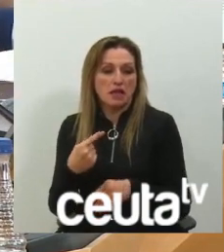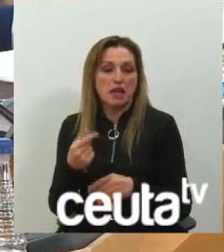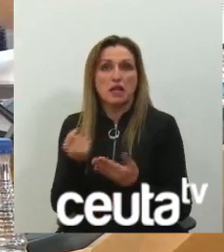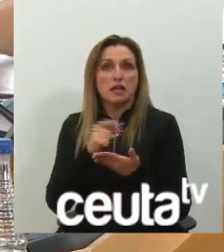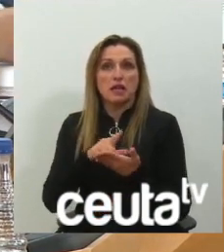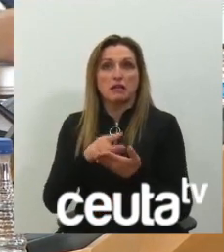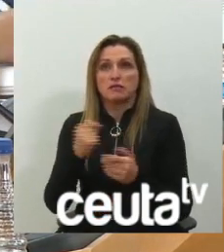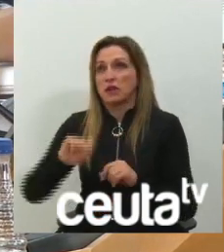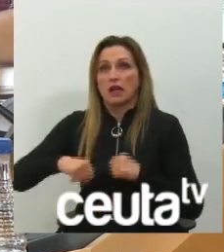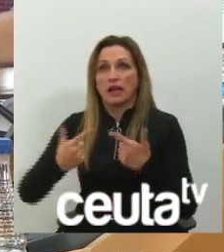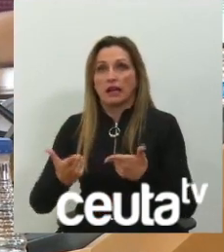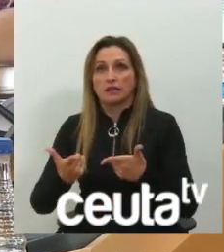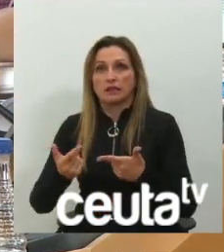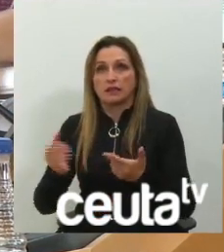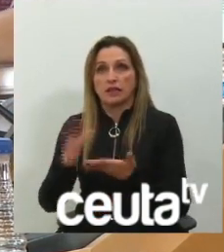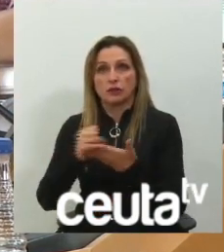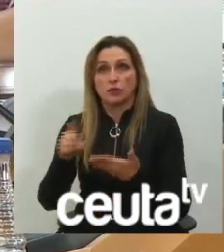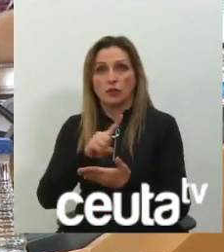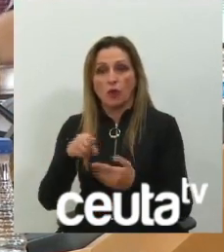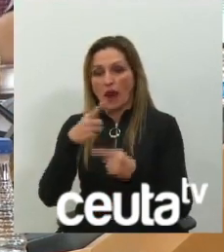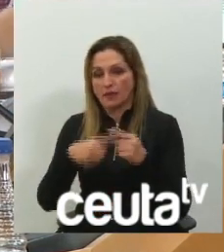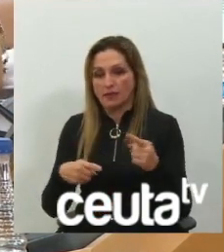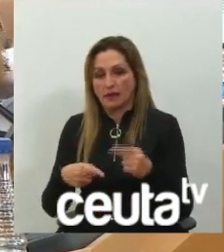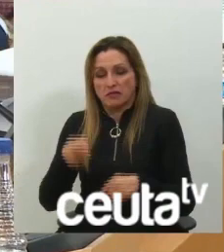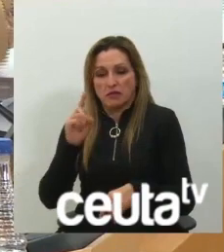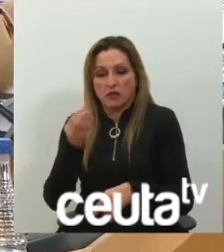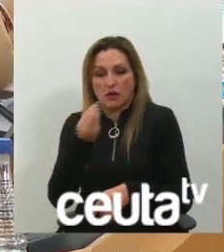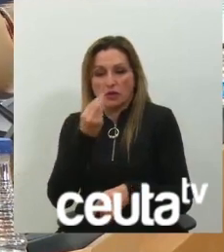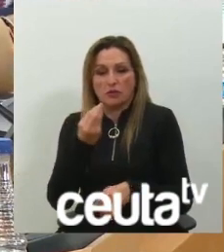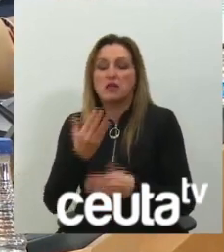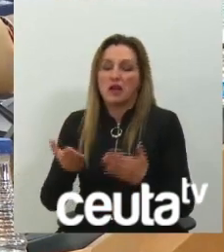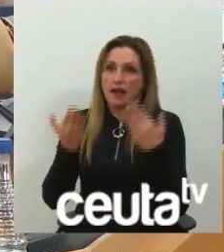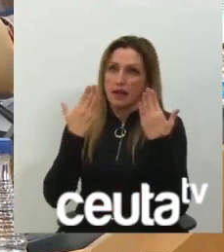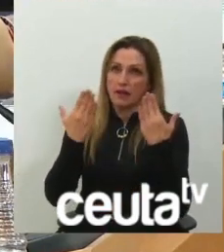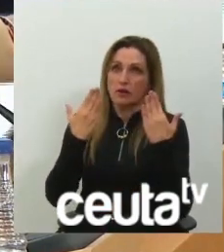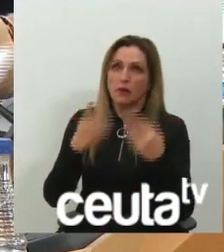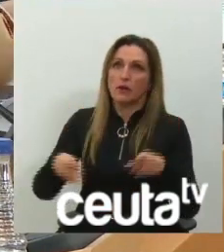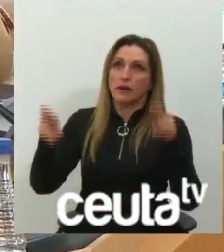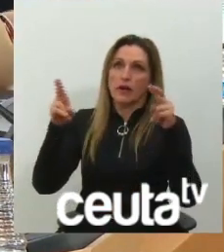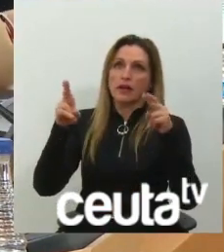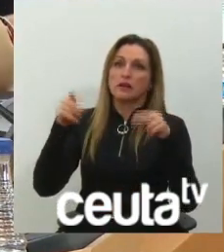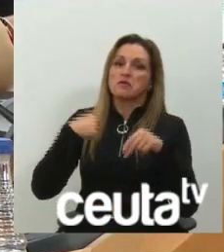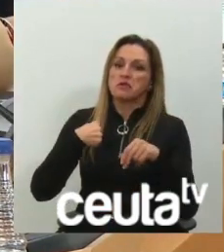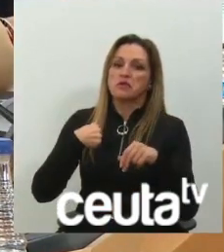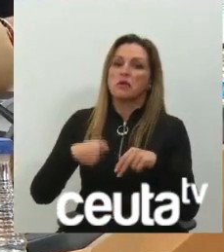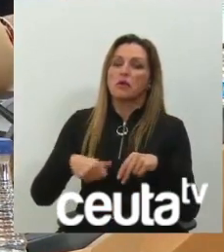adaptado en comida buena espero que lo haya disfrutado